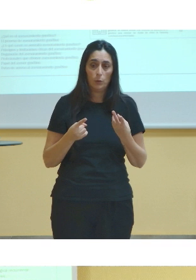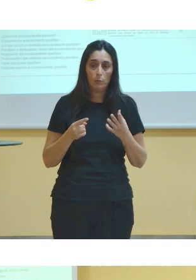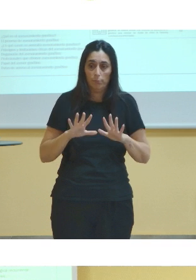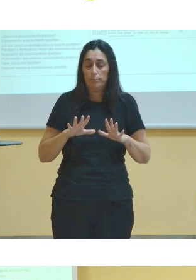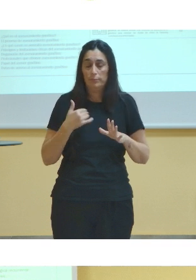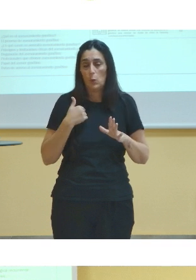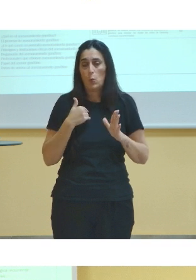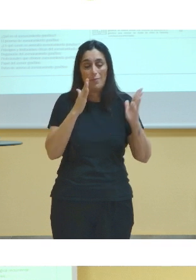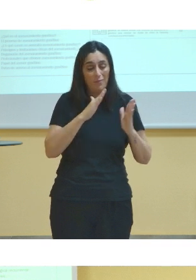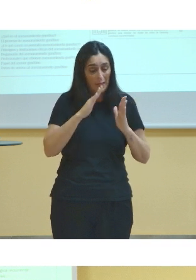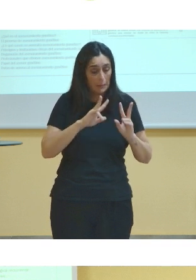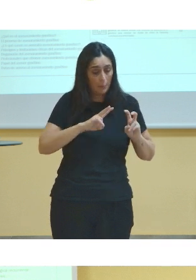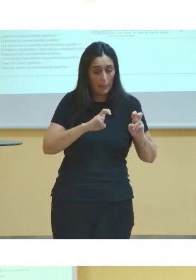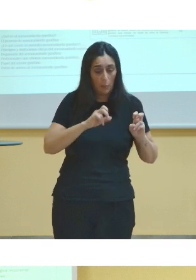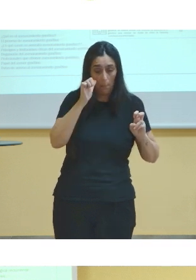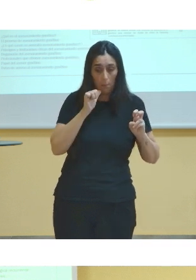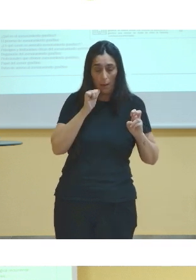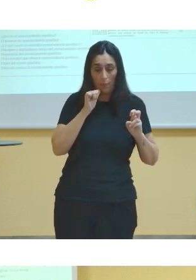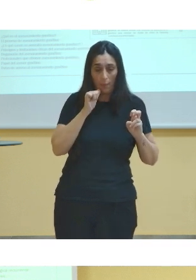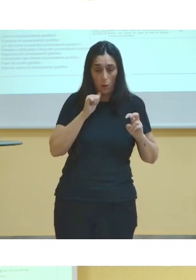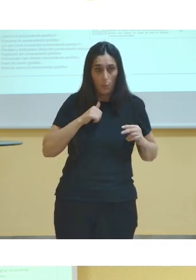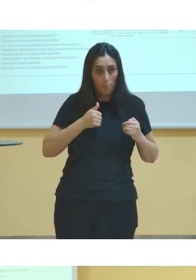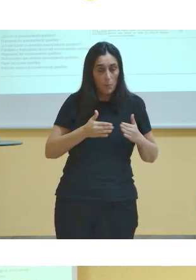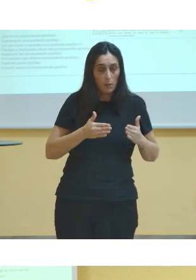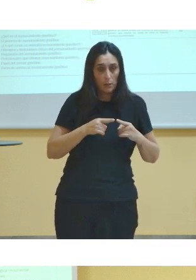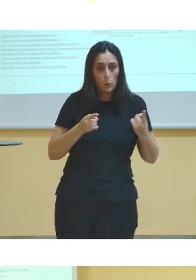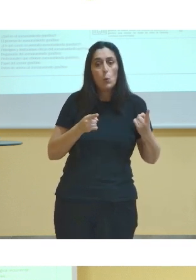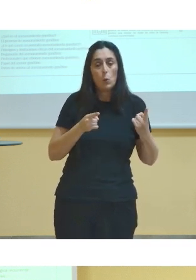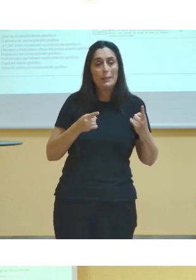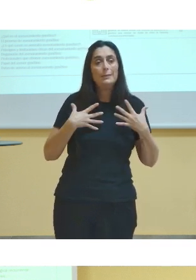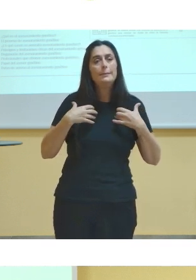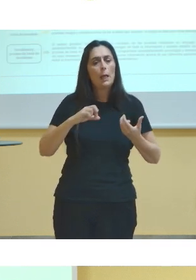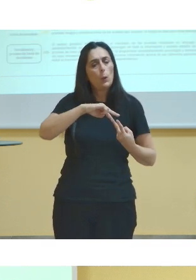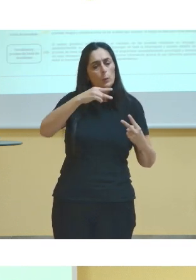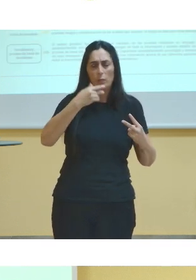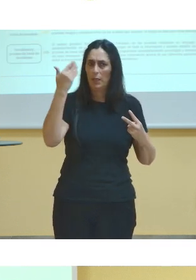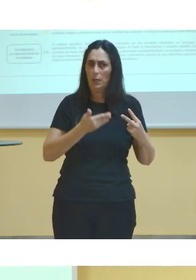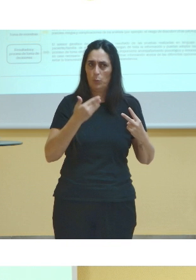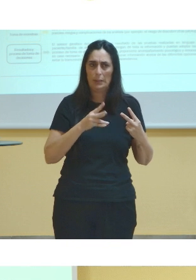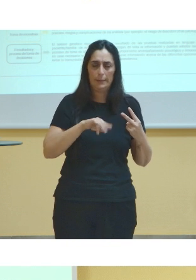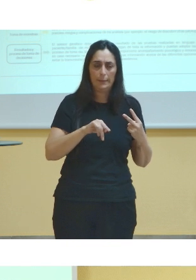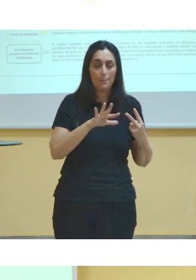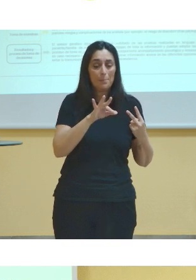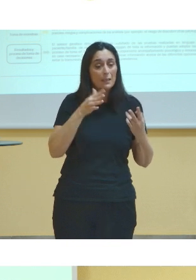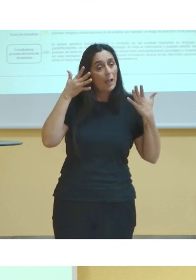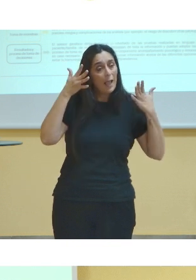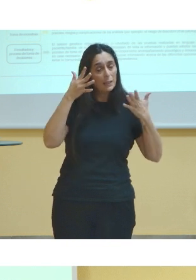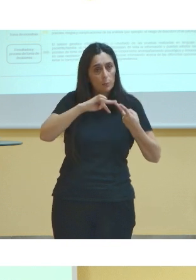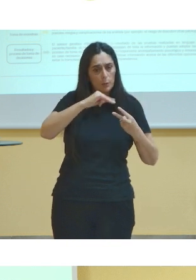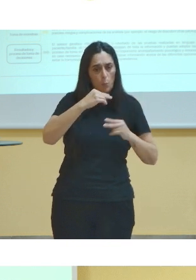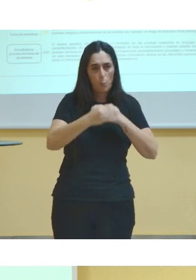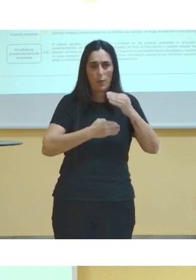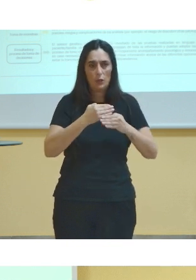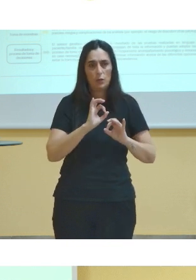en fin, en fases previas incluso al embarazo, pues el asesoramiento genético es fundamental. Y el asesoramiento genético es un